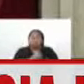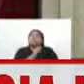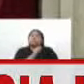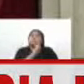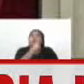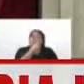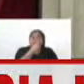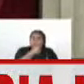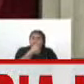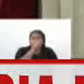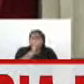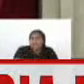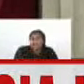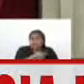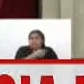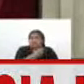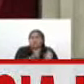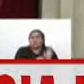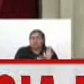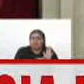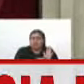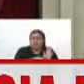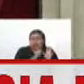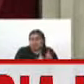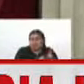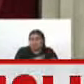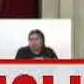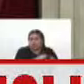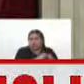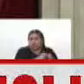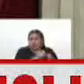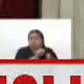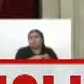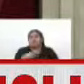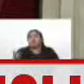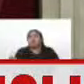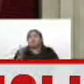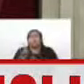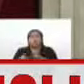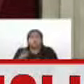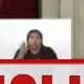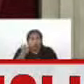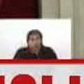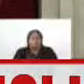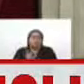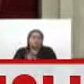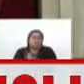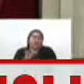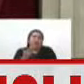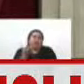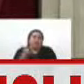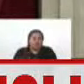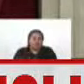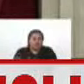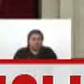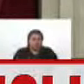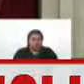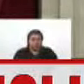que lo que se cuestiona es el monto, si corresponde, si es bajo, si es alto, bueno, esa es otra